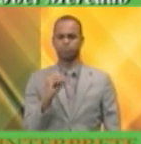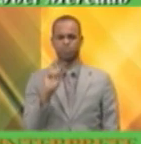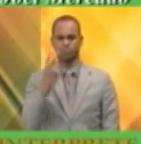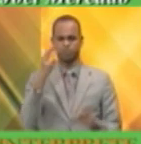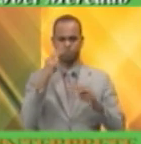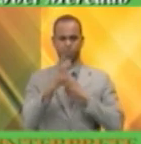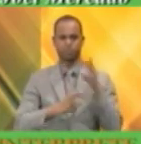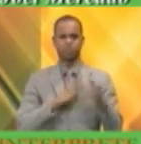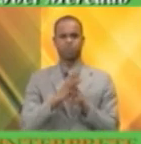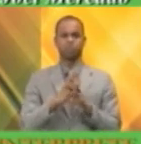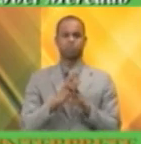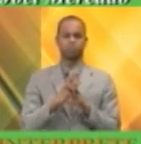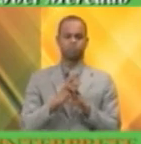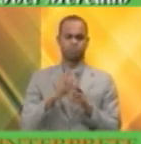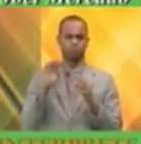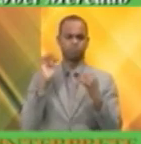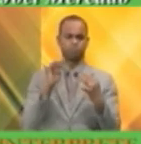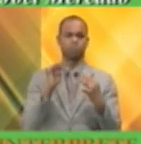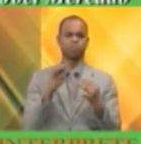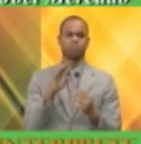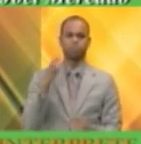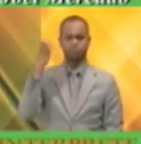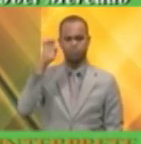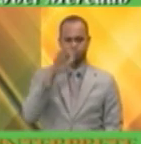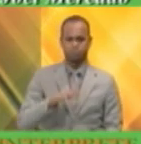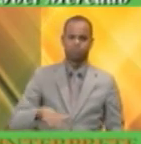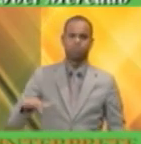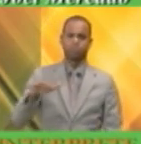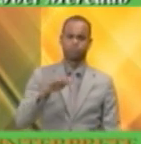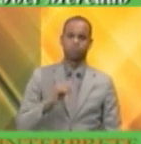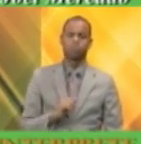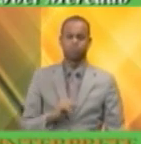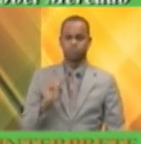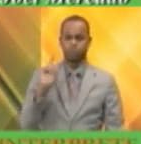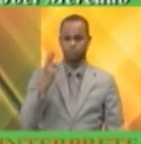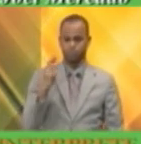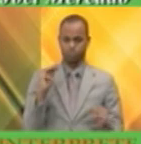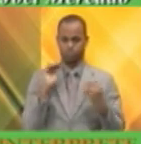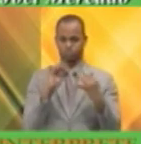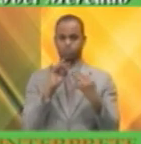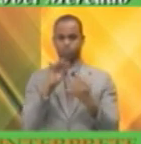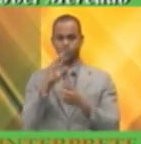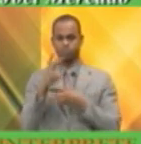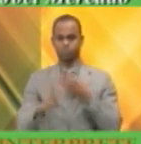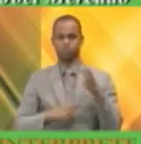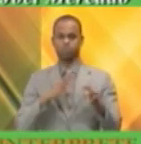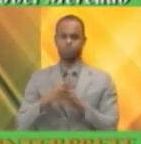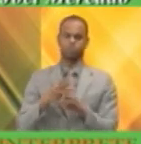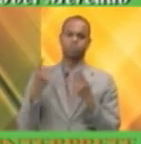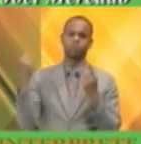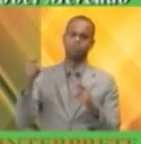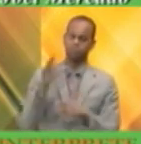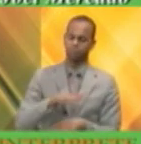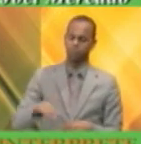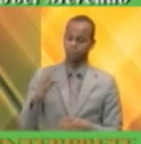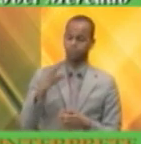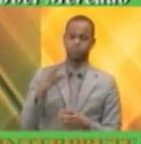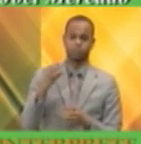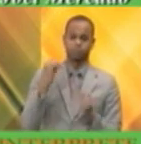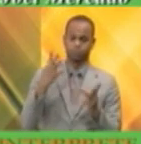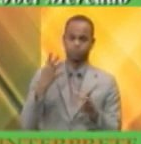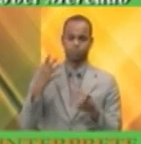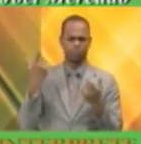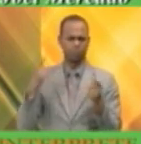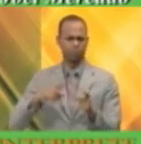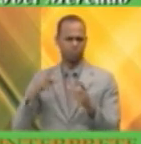en Europa, cuando la Segunda Guerra Mundial deja a esos países europeos con mucha discapacidad fruto de